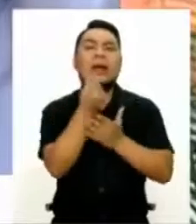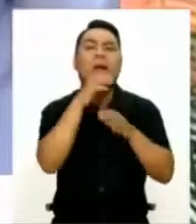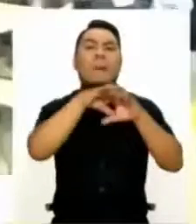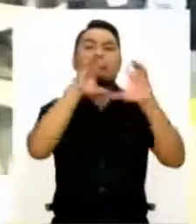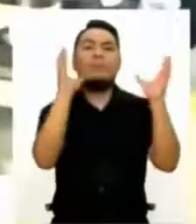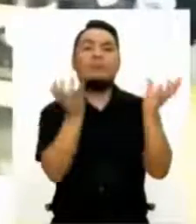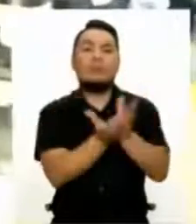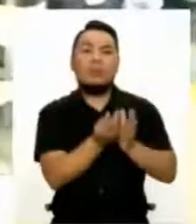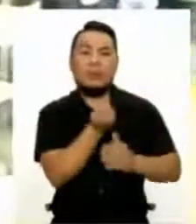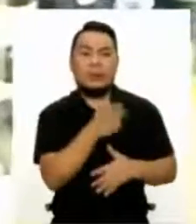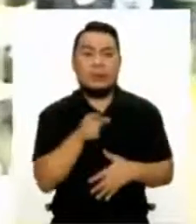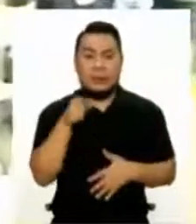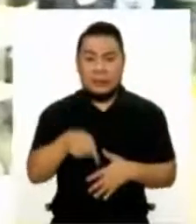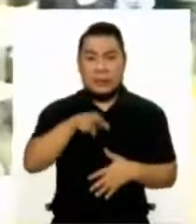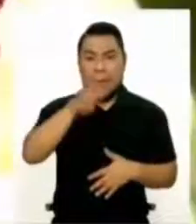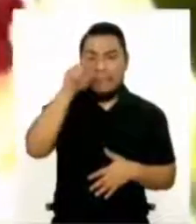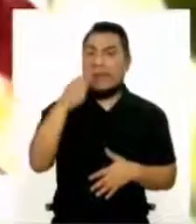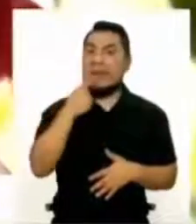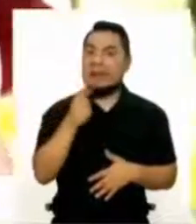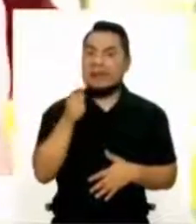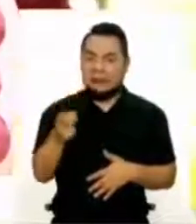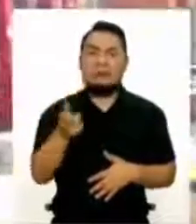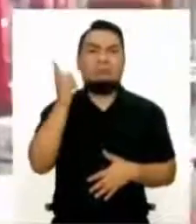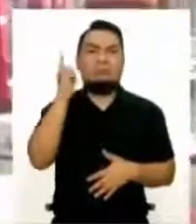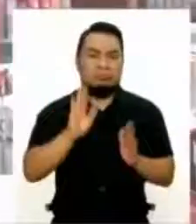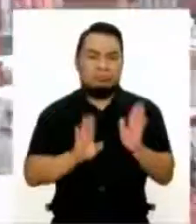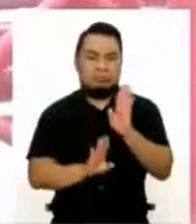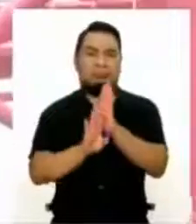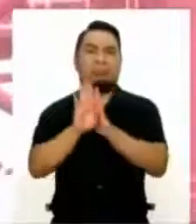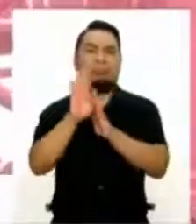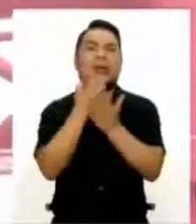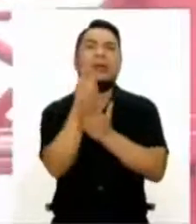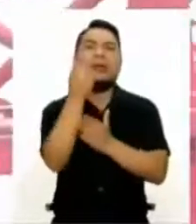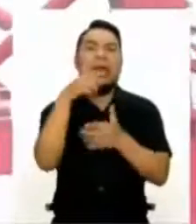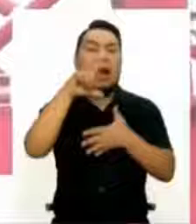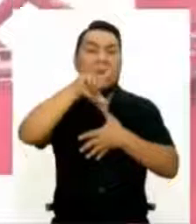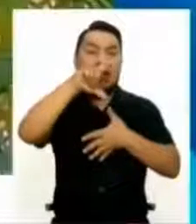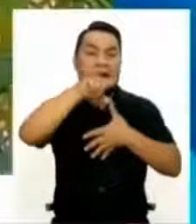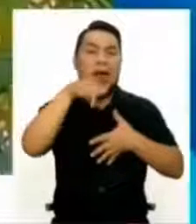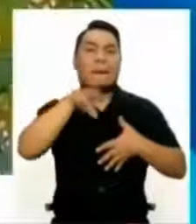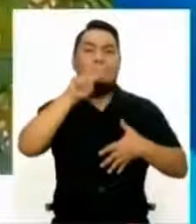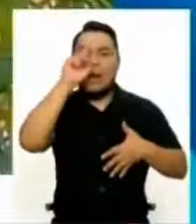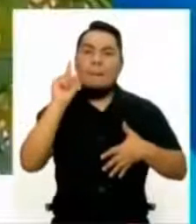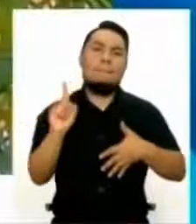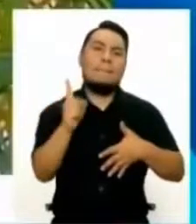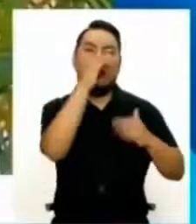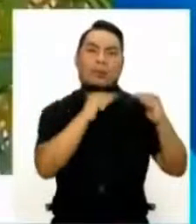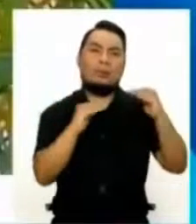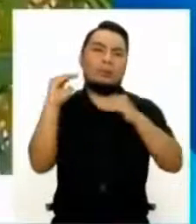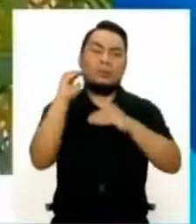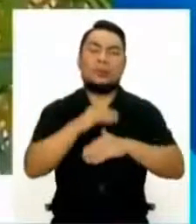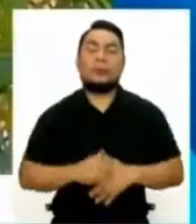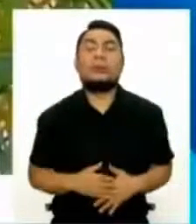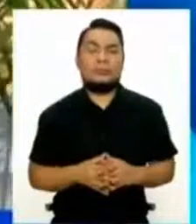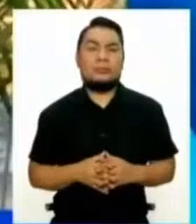que las empresas del sector privado tienen que tener las reglas claras porque habrá inversión extranjera.